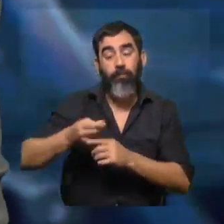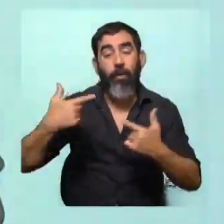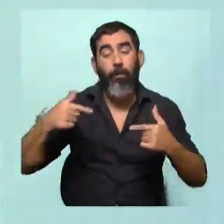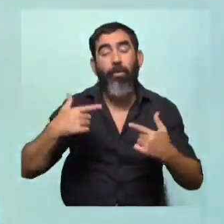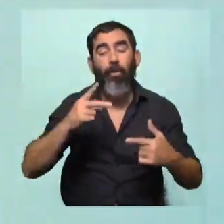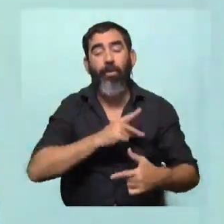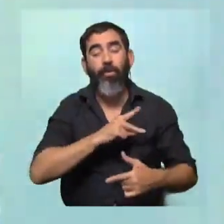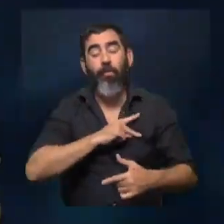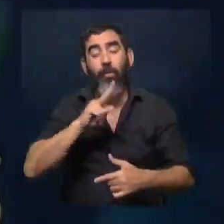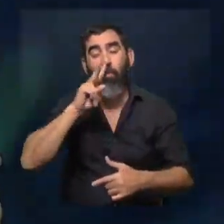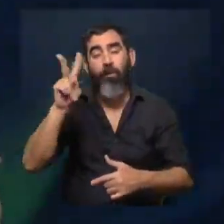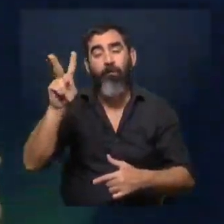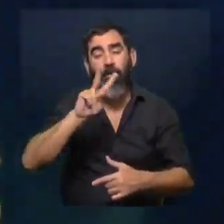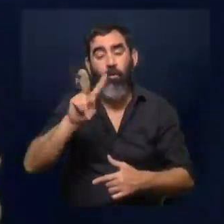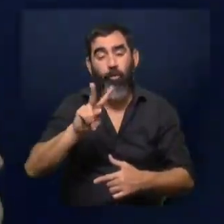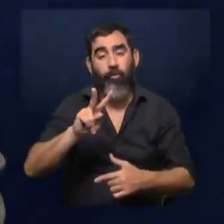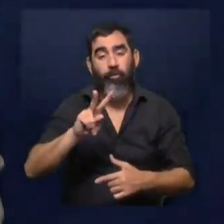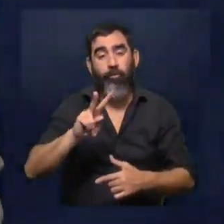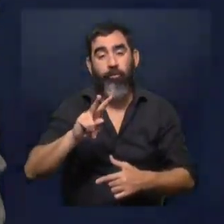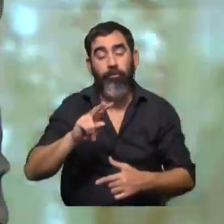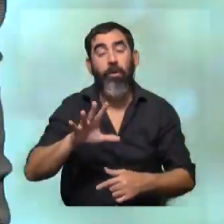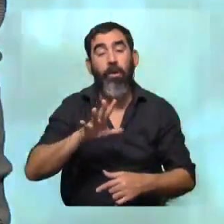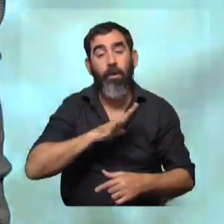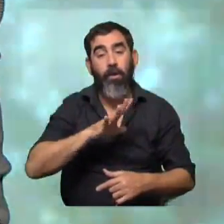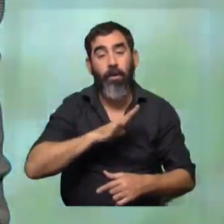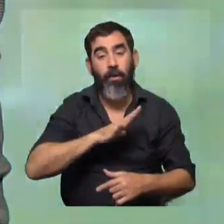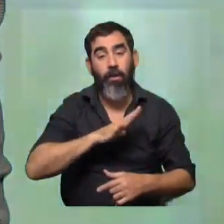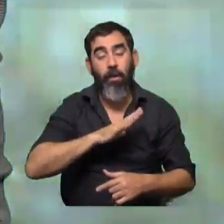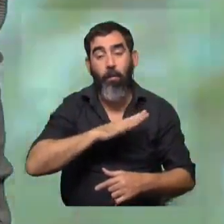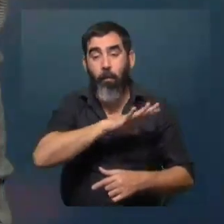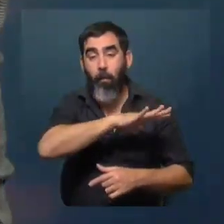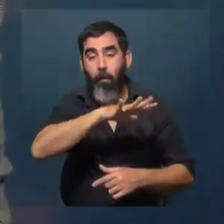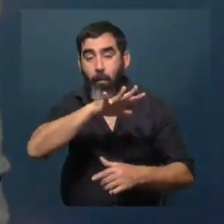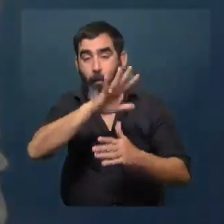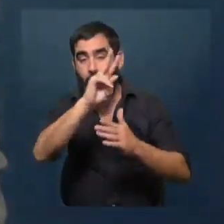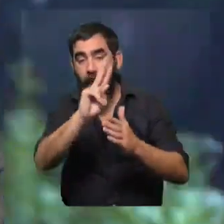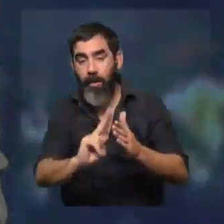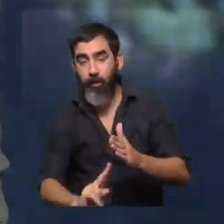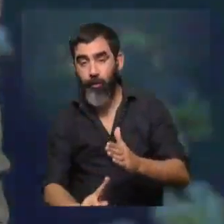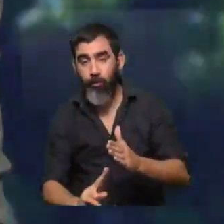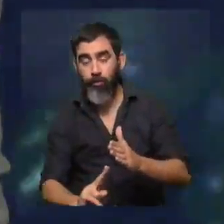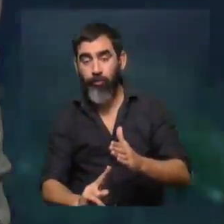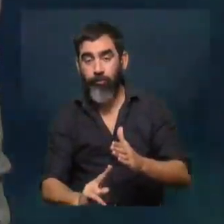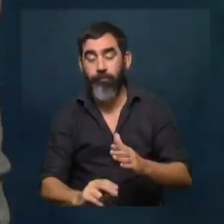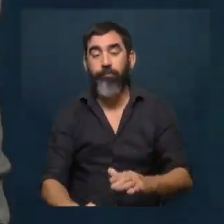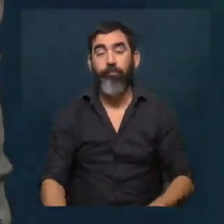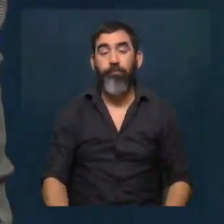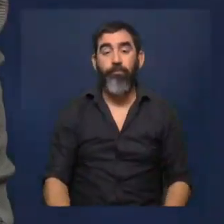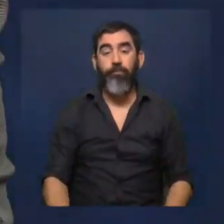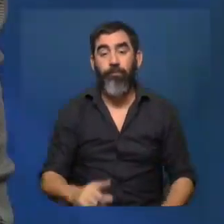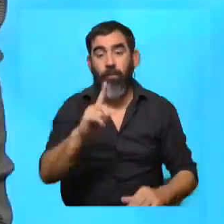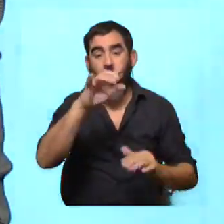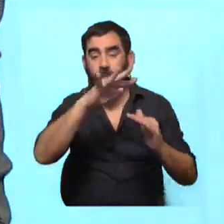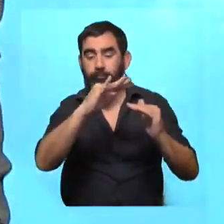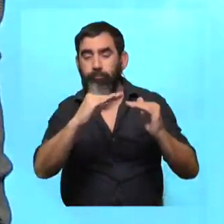del 2022, donde tenemos los cañones marinos sumergidos, esa depresión que se